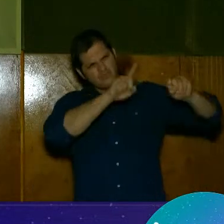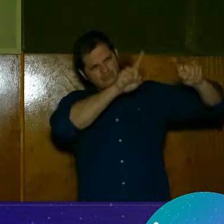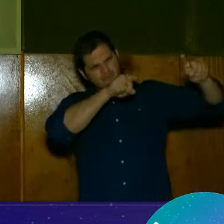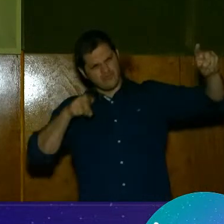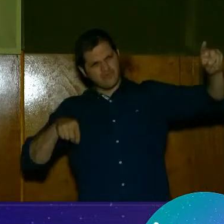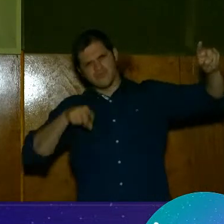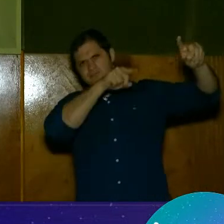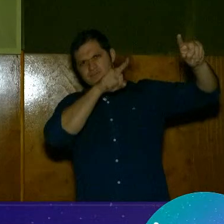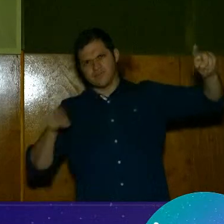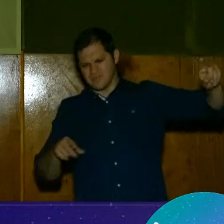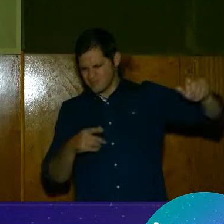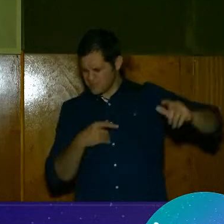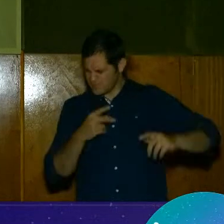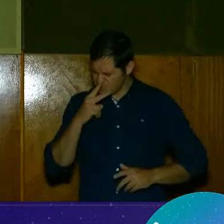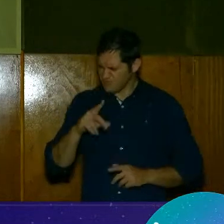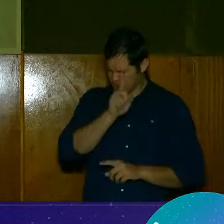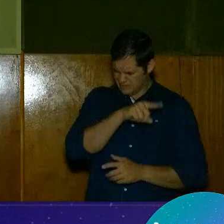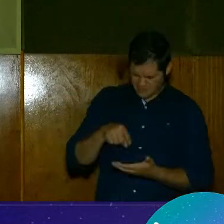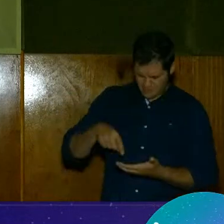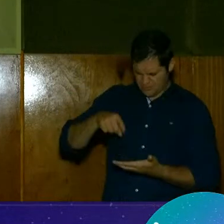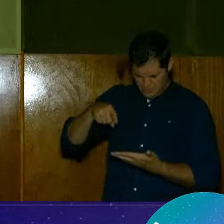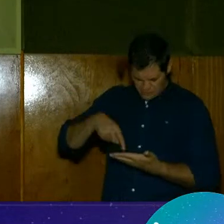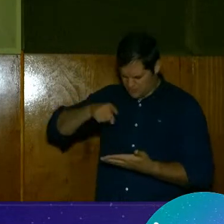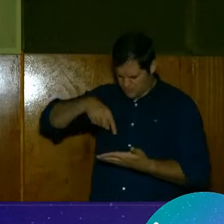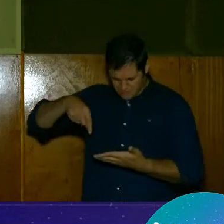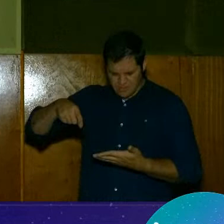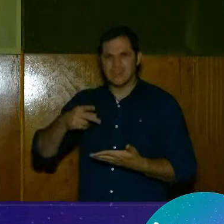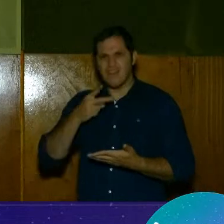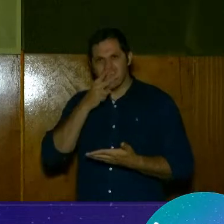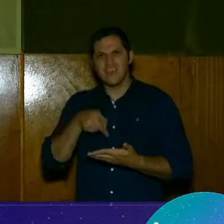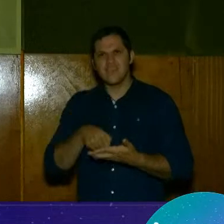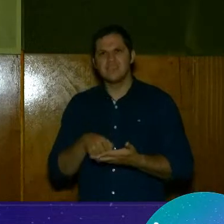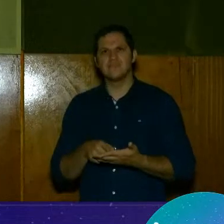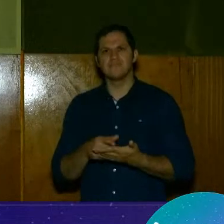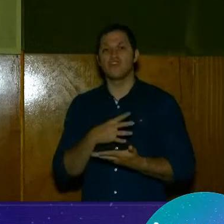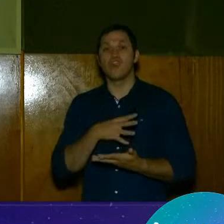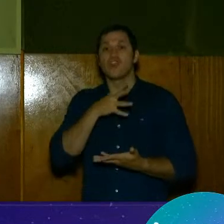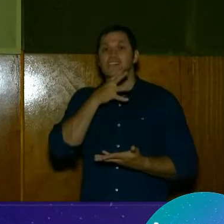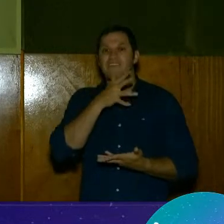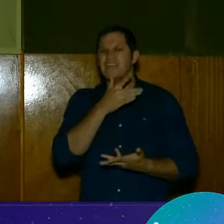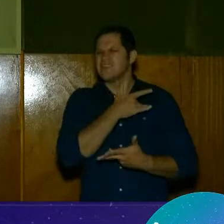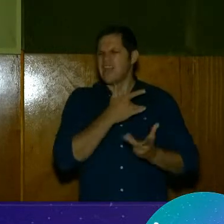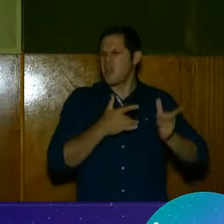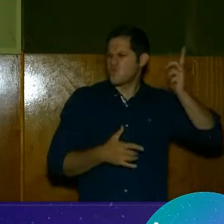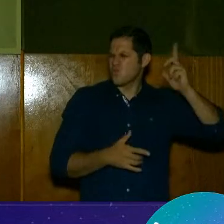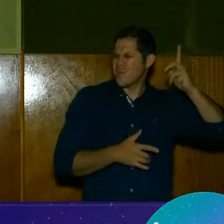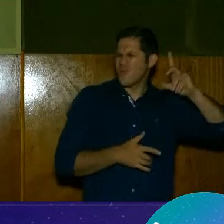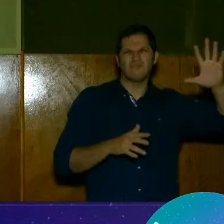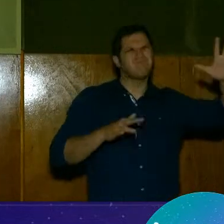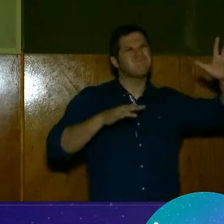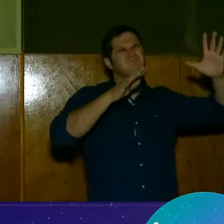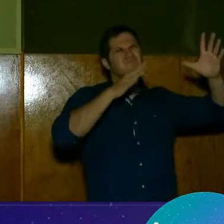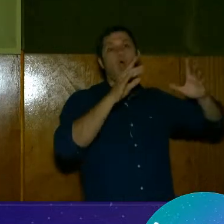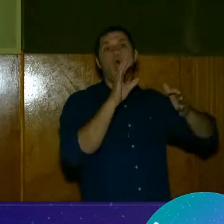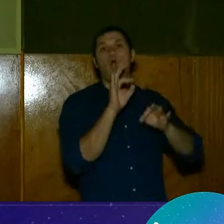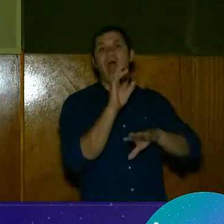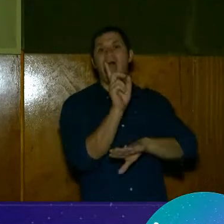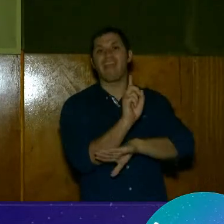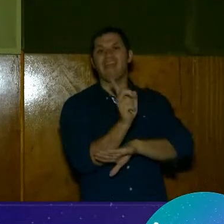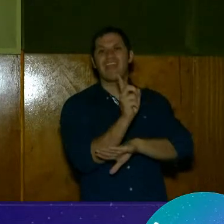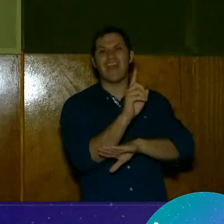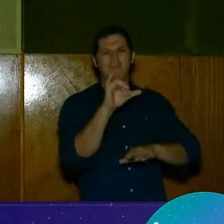en el observatorio observando señales de radio y ella empezó a ver que había una señal en sus datos